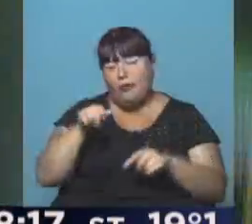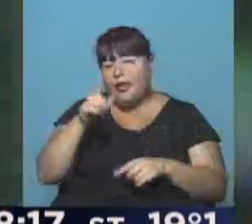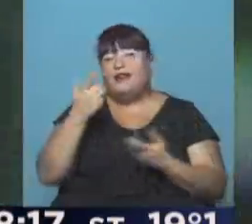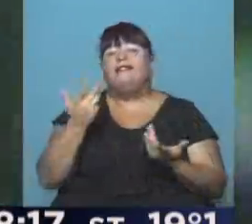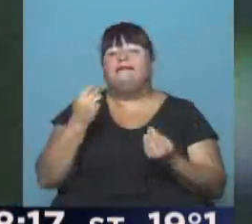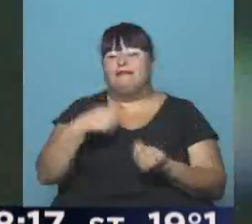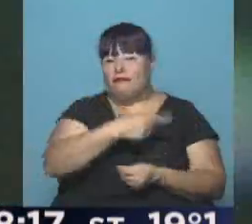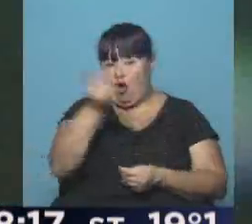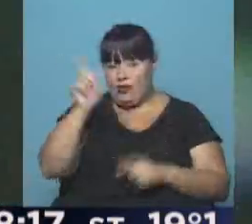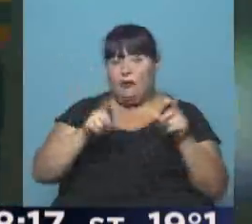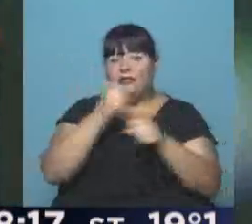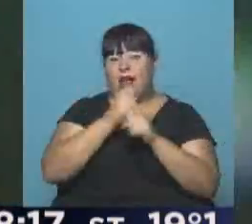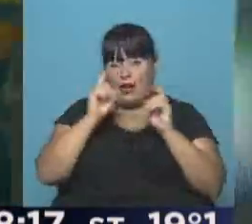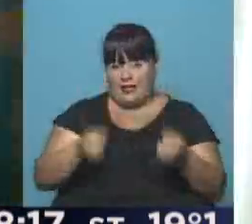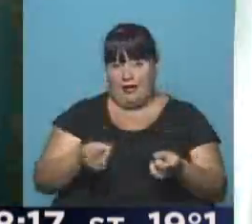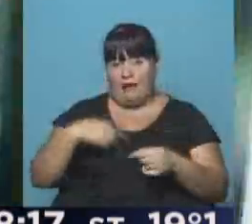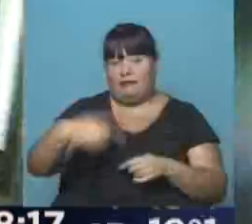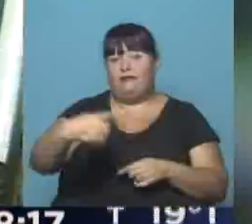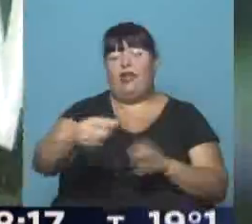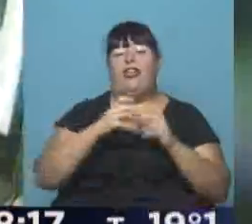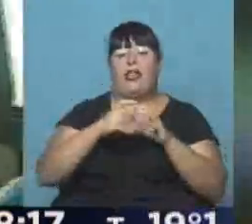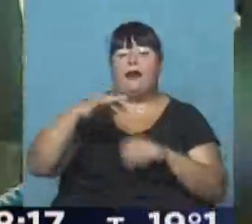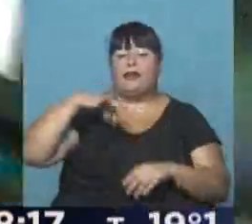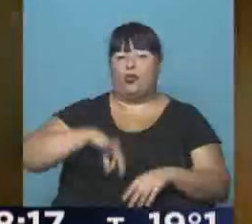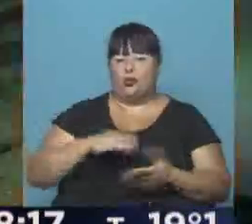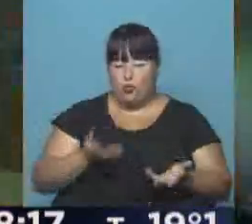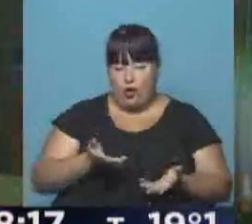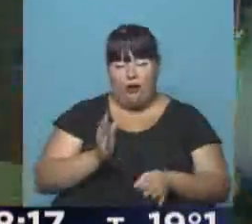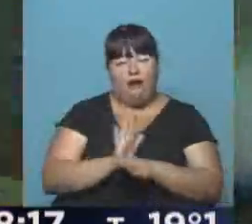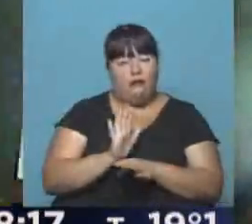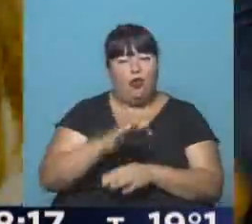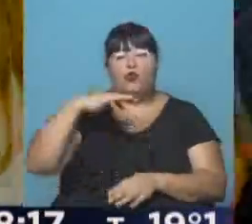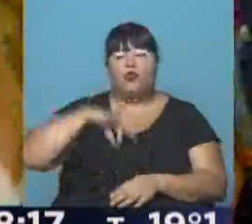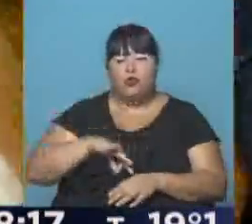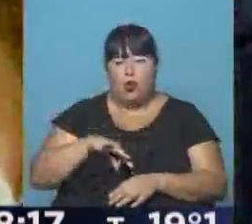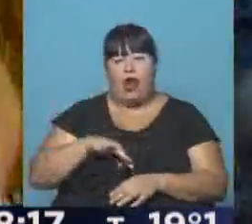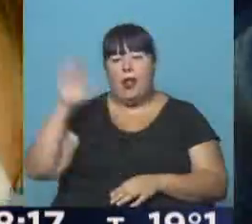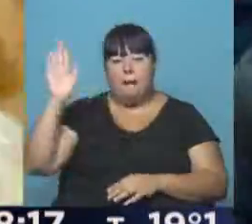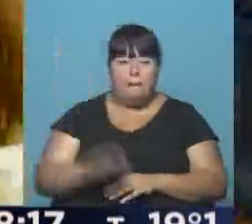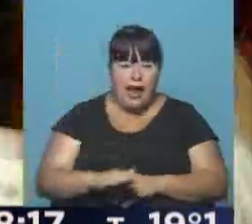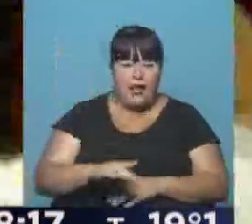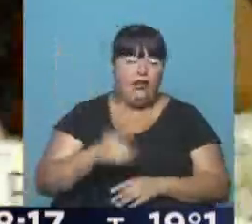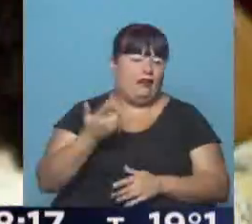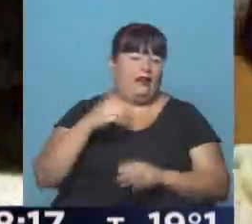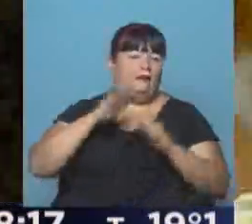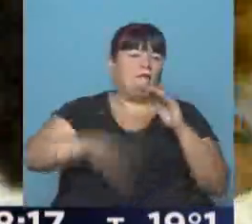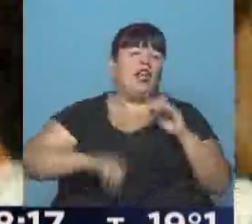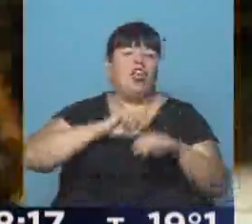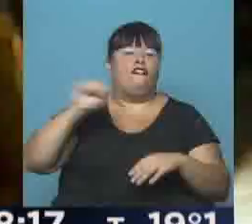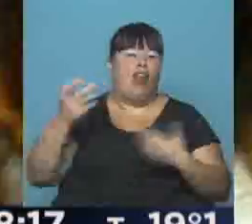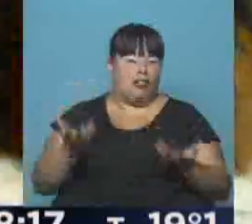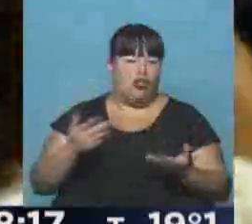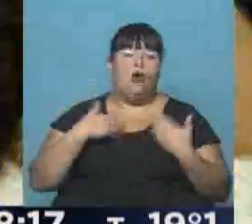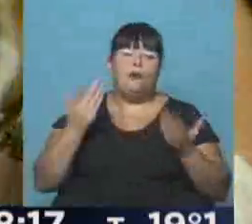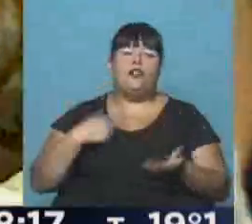queda al resto de los trabajadores en las próximas discusiones paritarias, es decir, salarios a la baja y muy por detrás de la inflación. Por